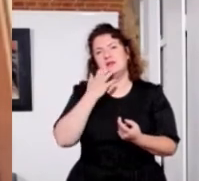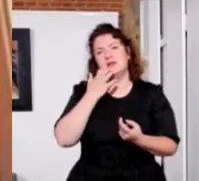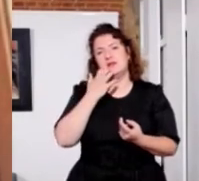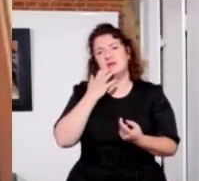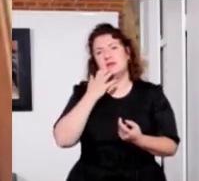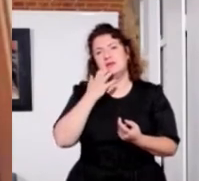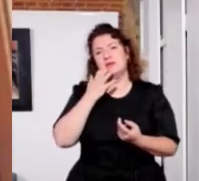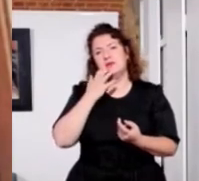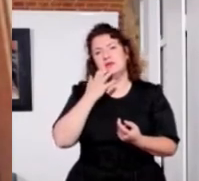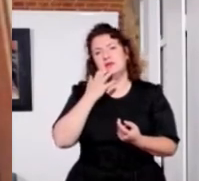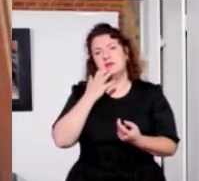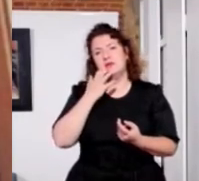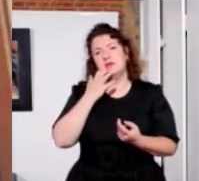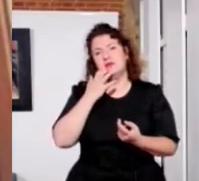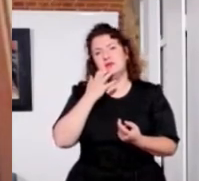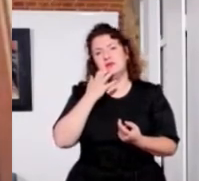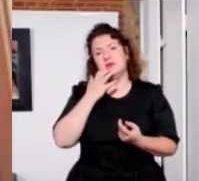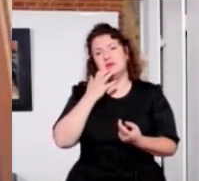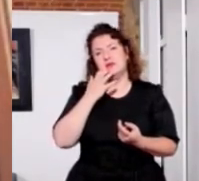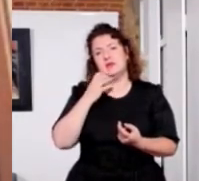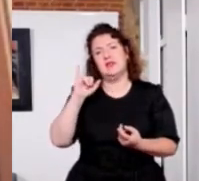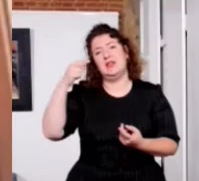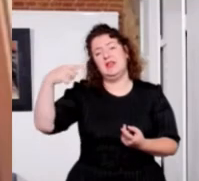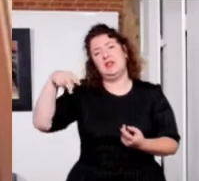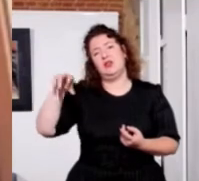ignoto. Cuando lidiamos con ignorancia,